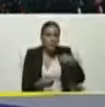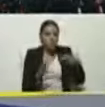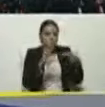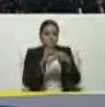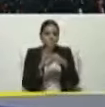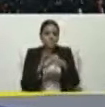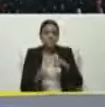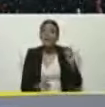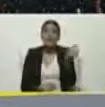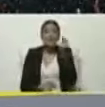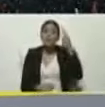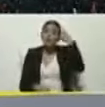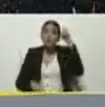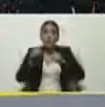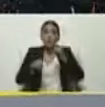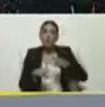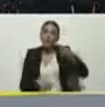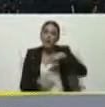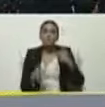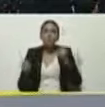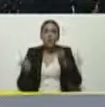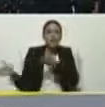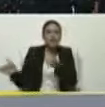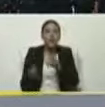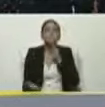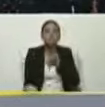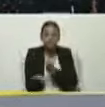Nadie dude que estamos en el camino correcto.